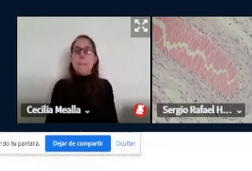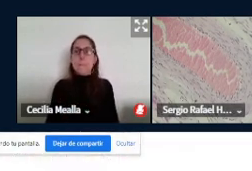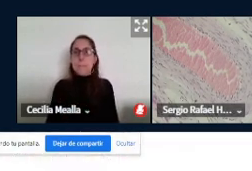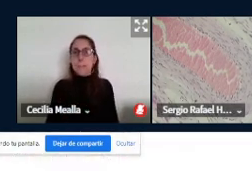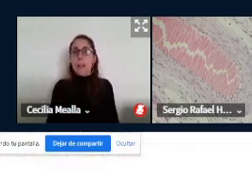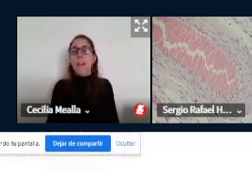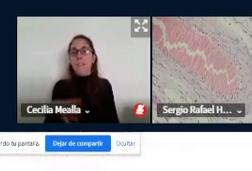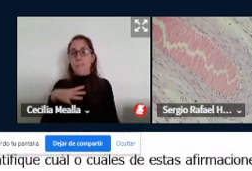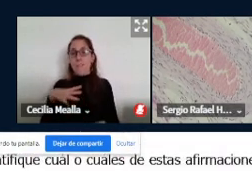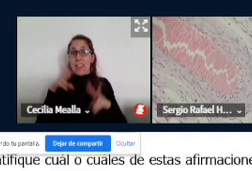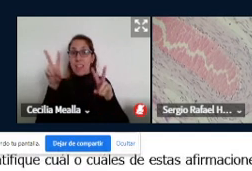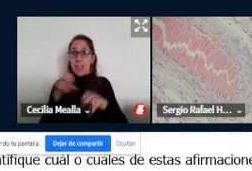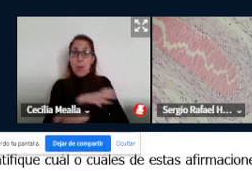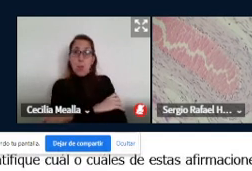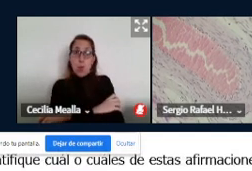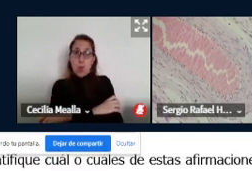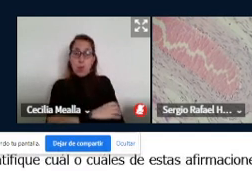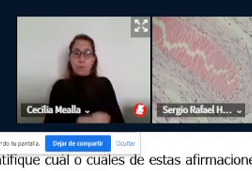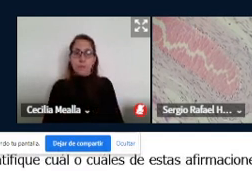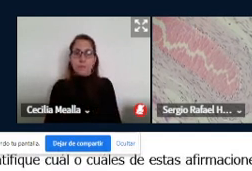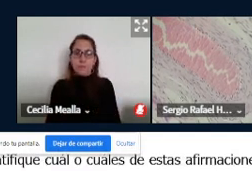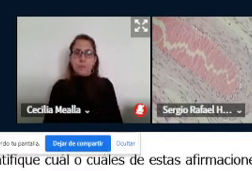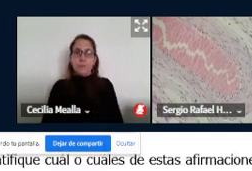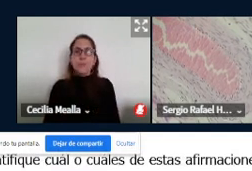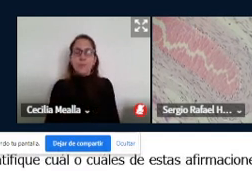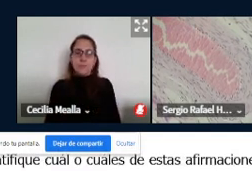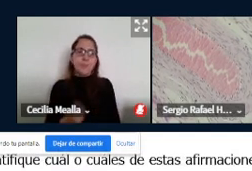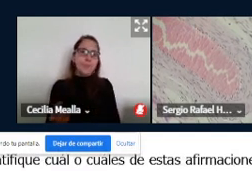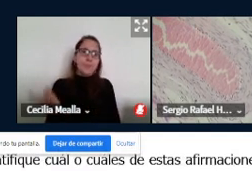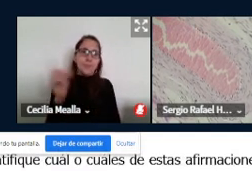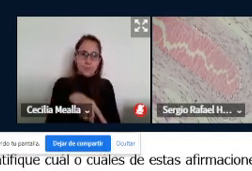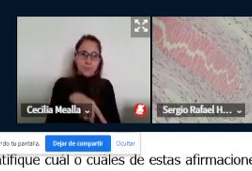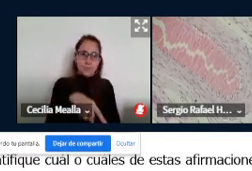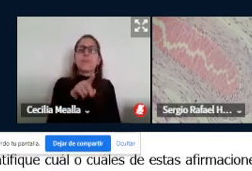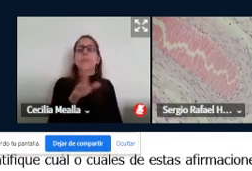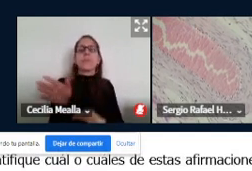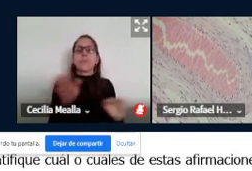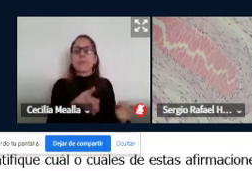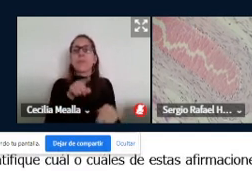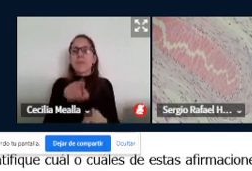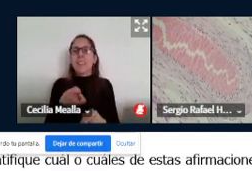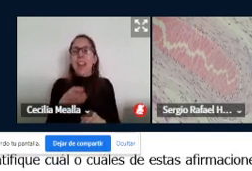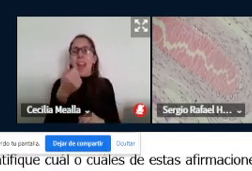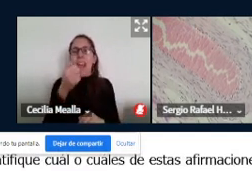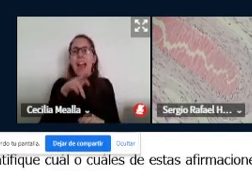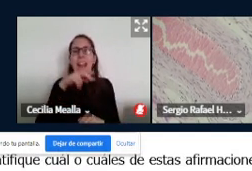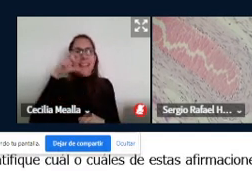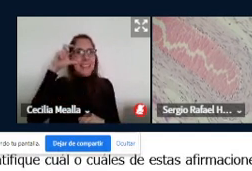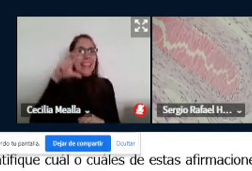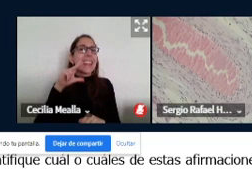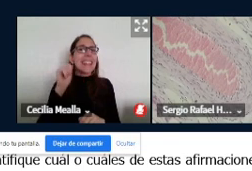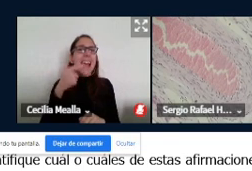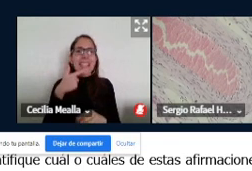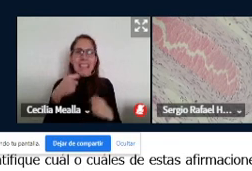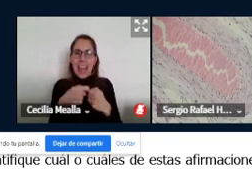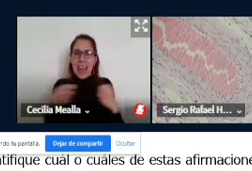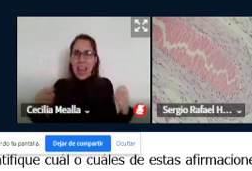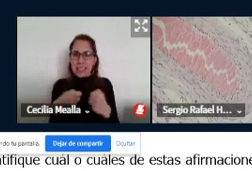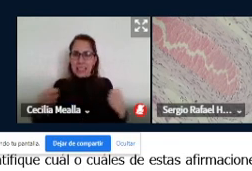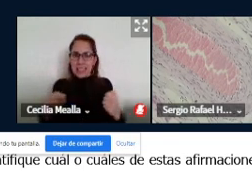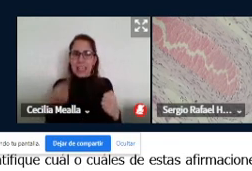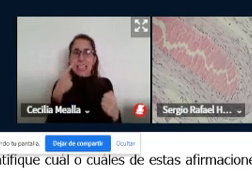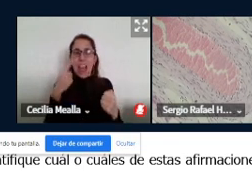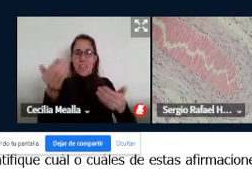Vamos, todavía no vimos músculo. Acá, arterias elásticas. Identifique cuál o cuáles de